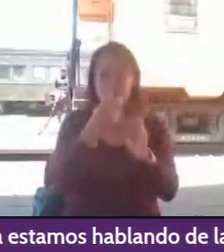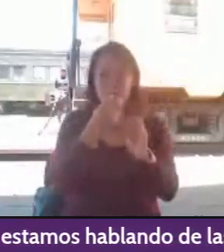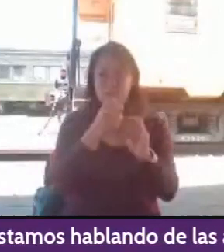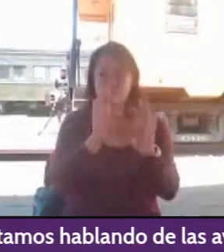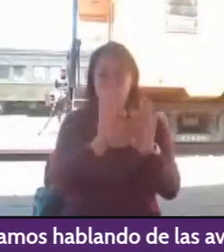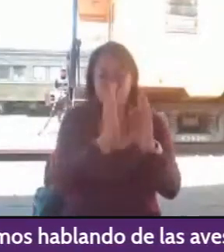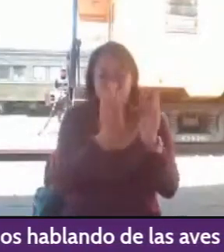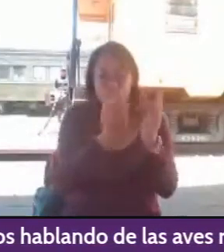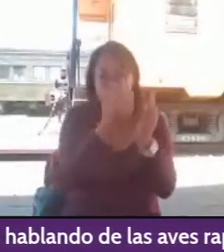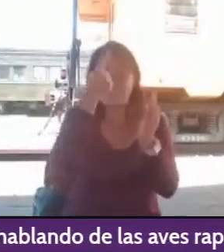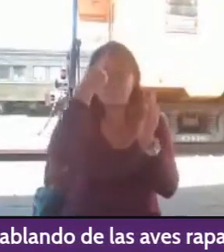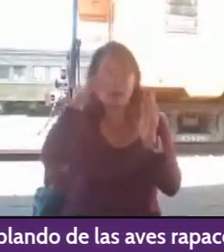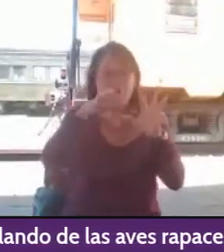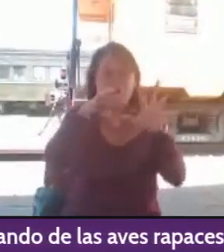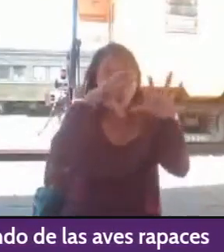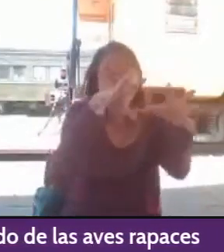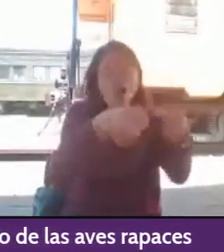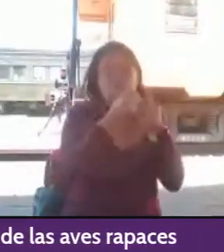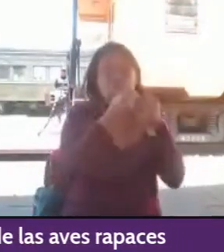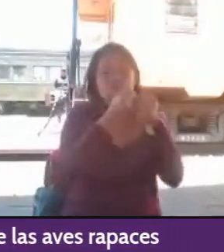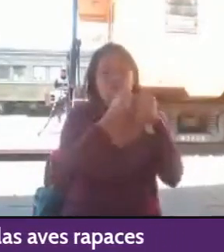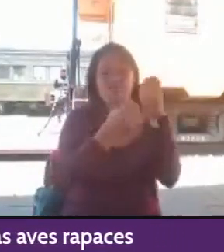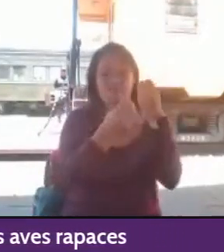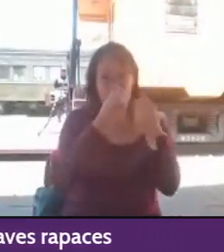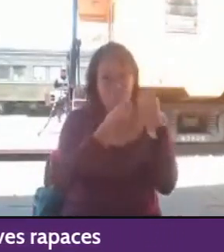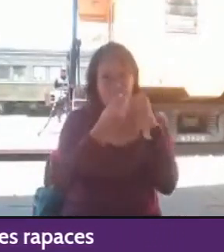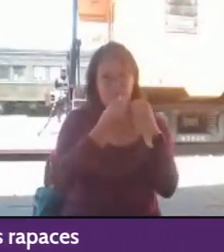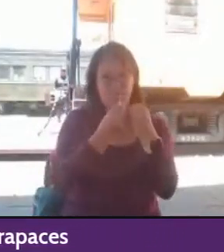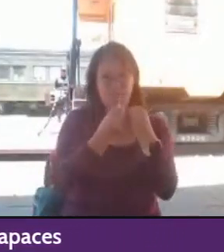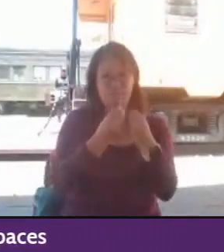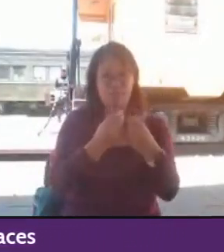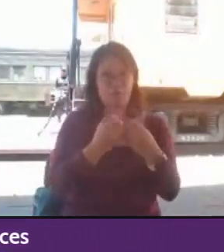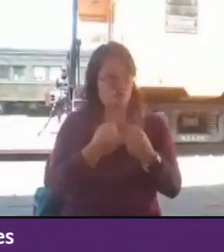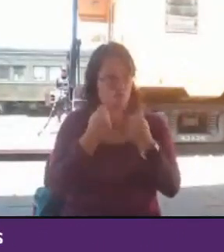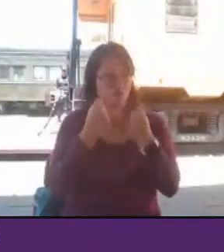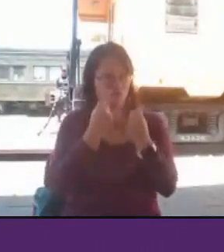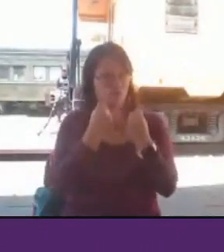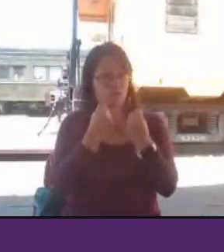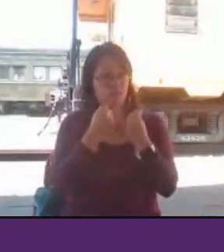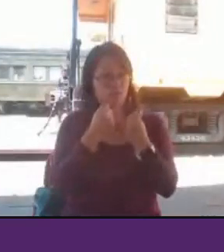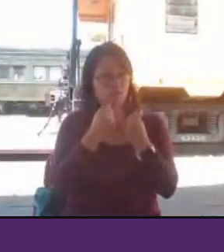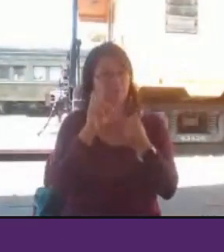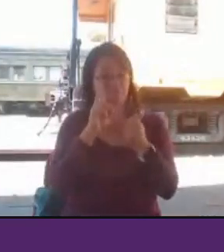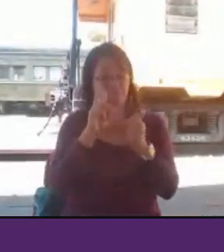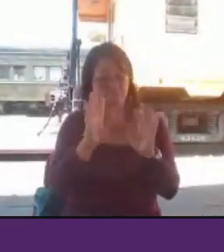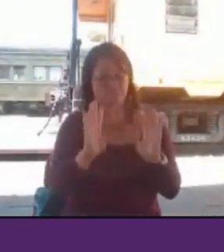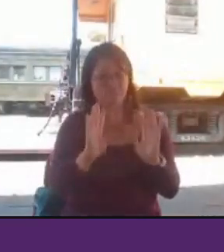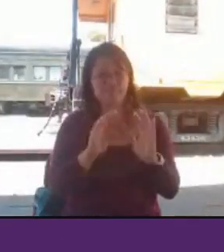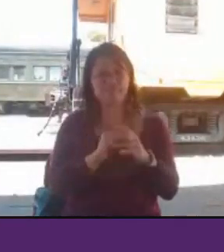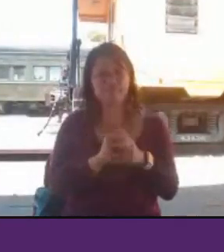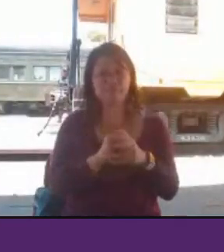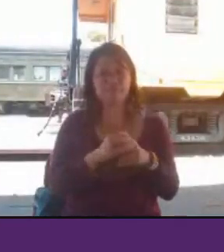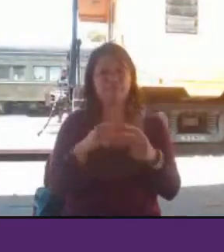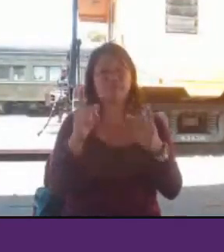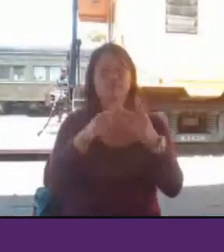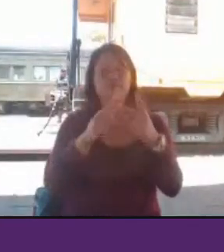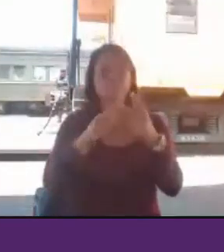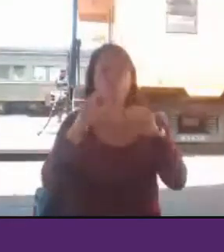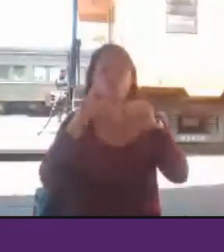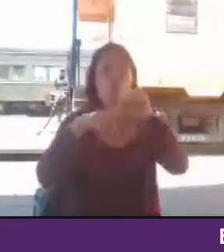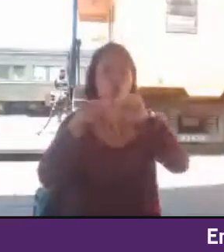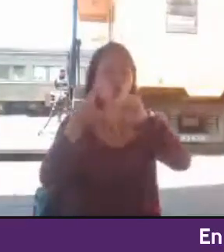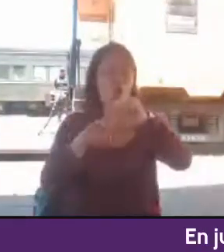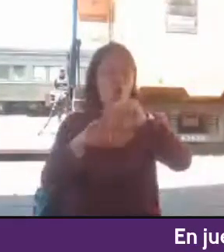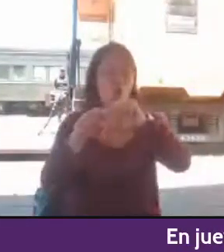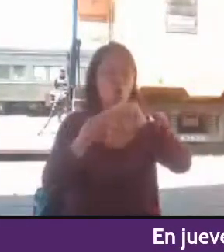animales para cazar. ¿Qué tan grandes, qué tan poderosas son? Vamos a ir en las variaciones de colores y de formas,